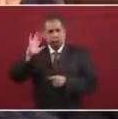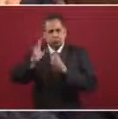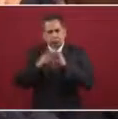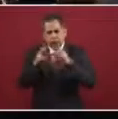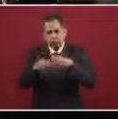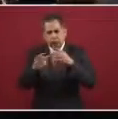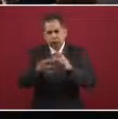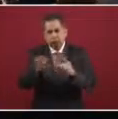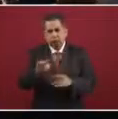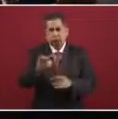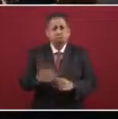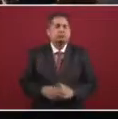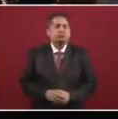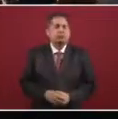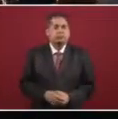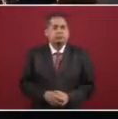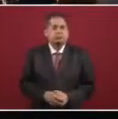comentar.